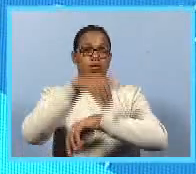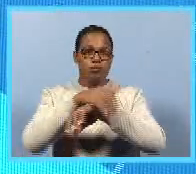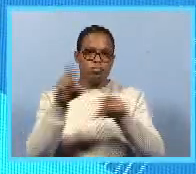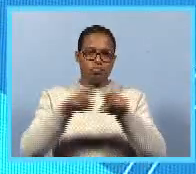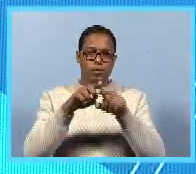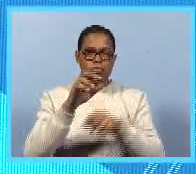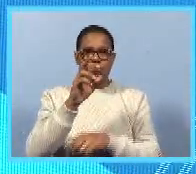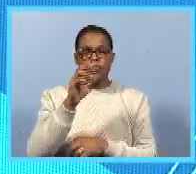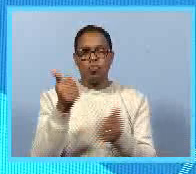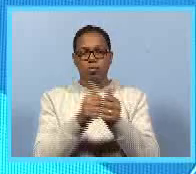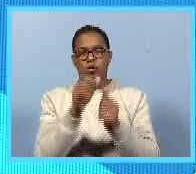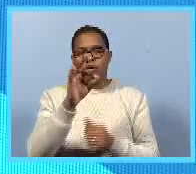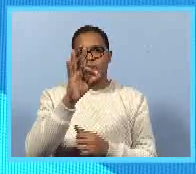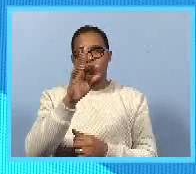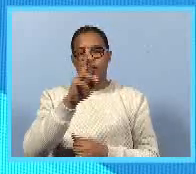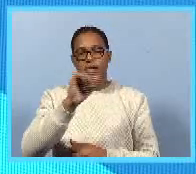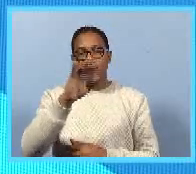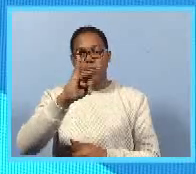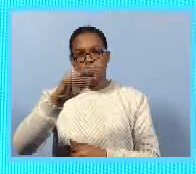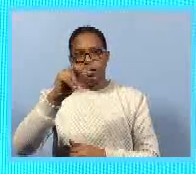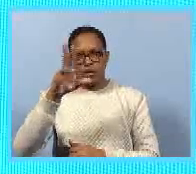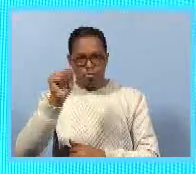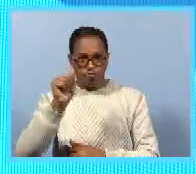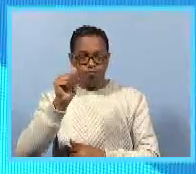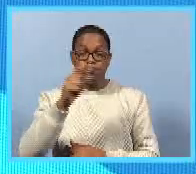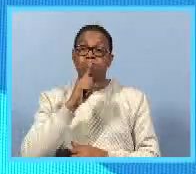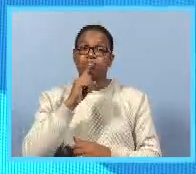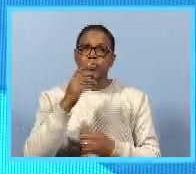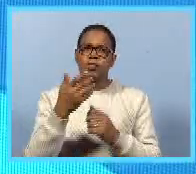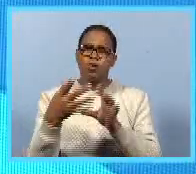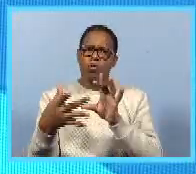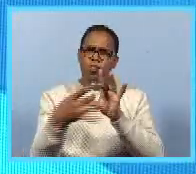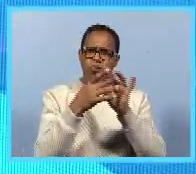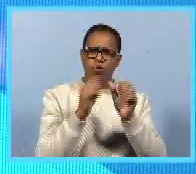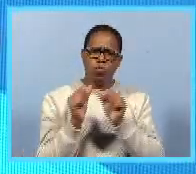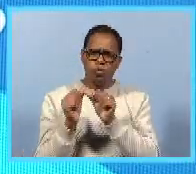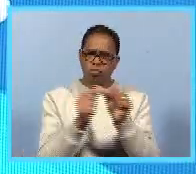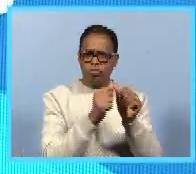con Rafaelina Bisonó. Les invitamos a unirse a nosotros, como también a continuar